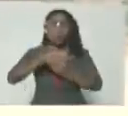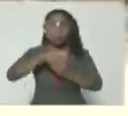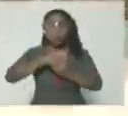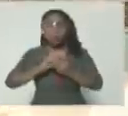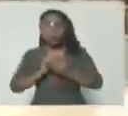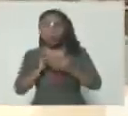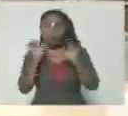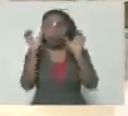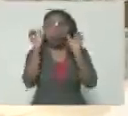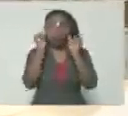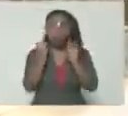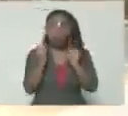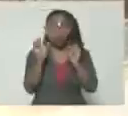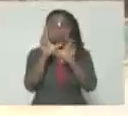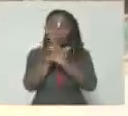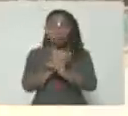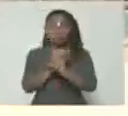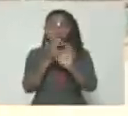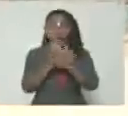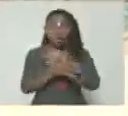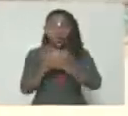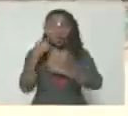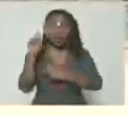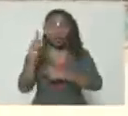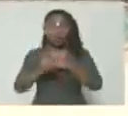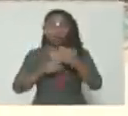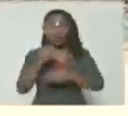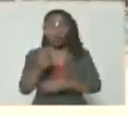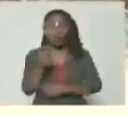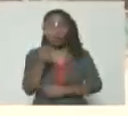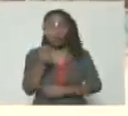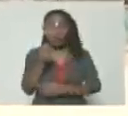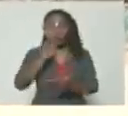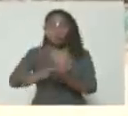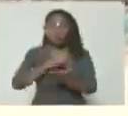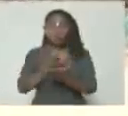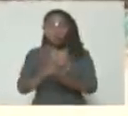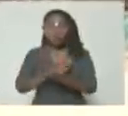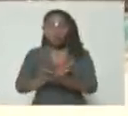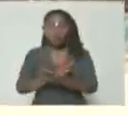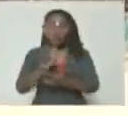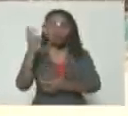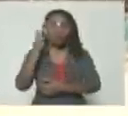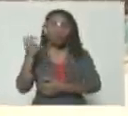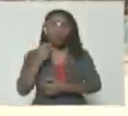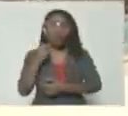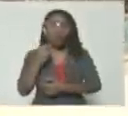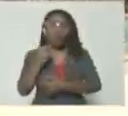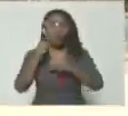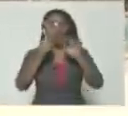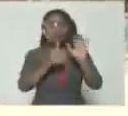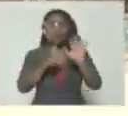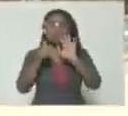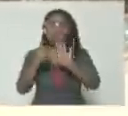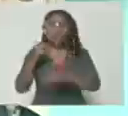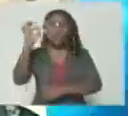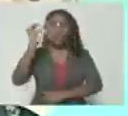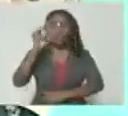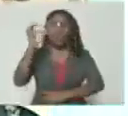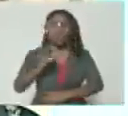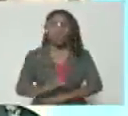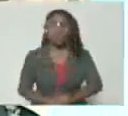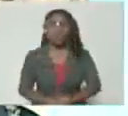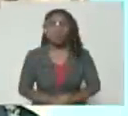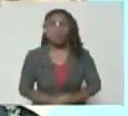chocolate oscuro y también tenemos el grano de café tostado cubierto con chocolate al 66%. Correcto,